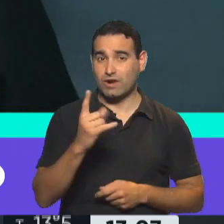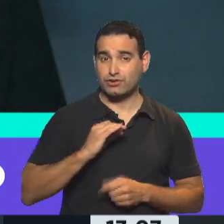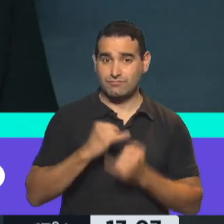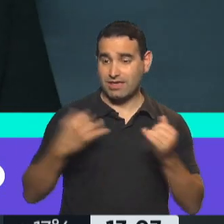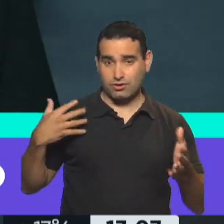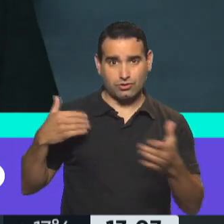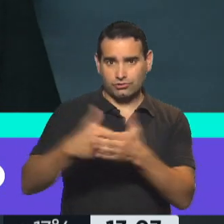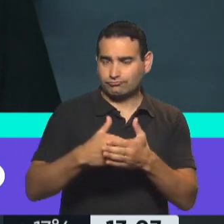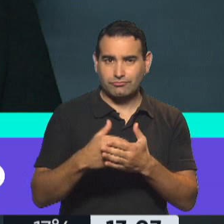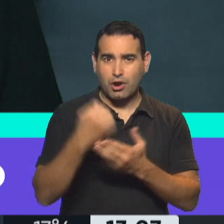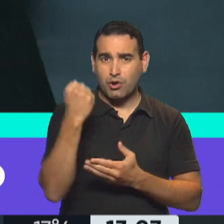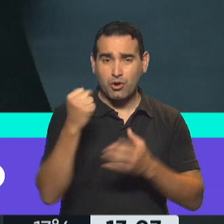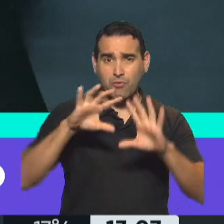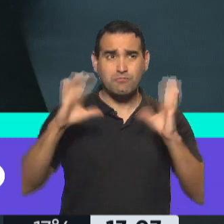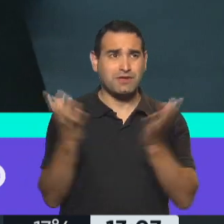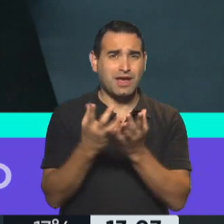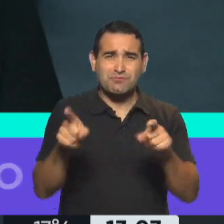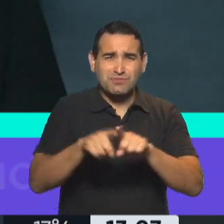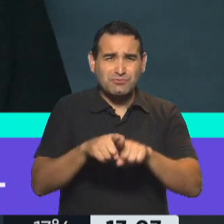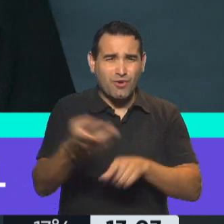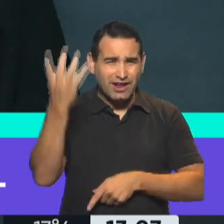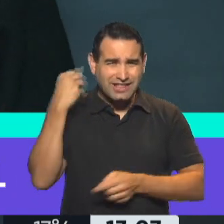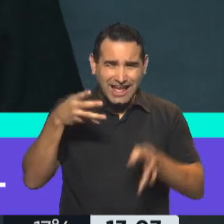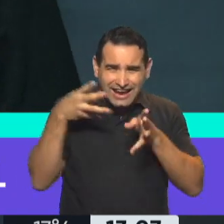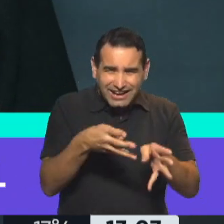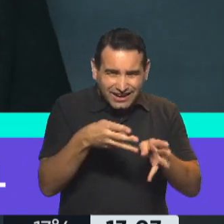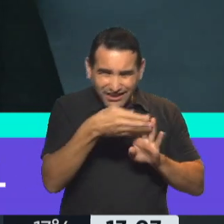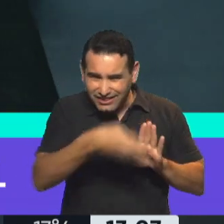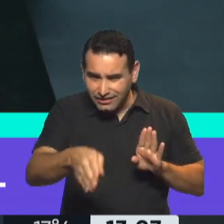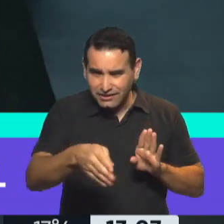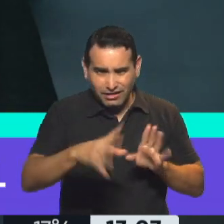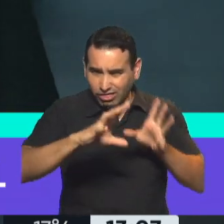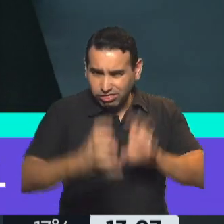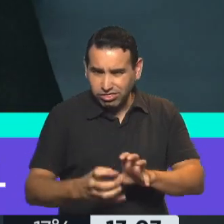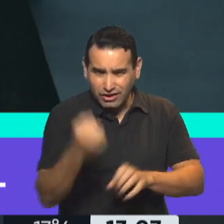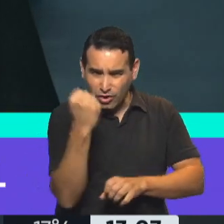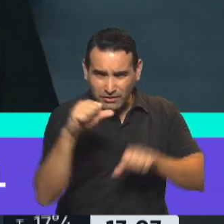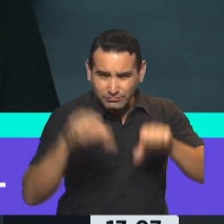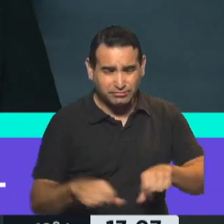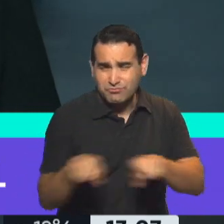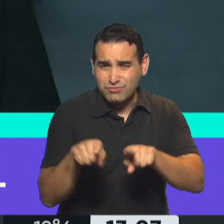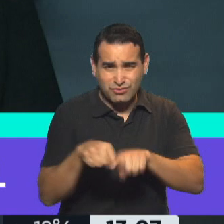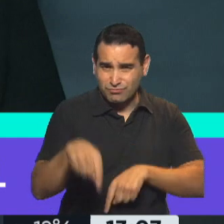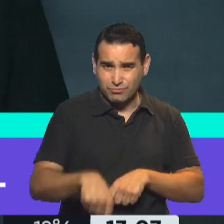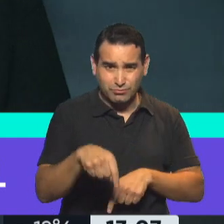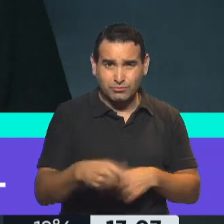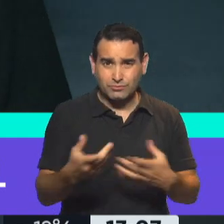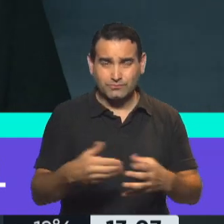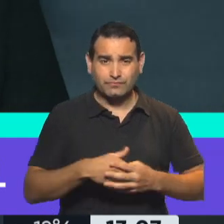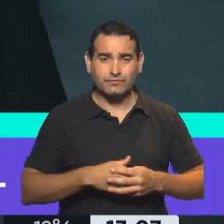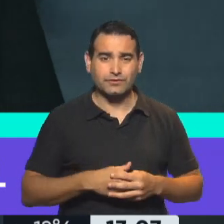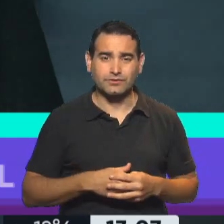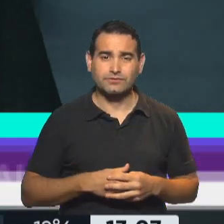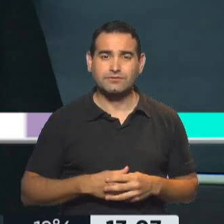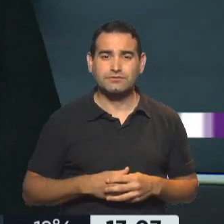donde prácticamente se la compara con la posguerra o con situaciones inclusive más complejas más delicadas que la segunda guerra